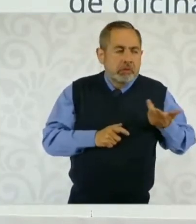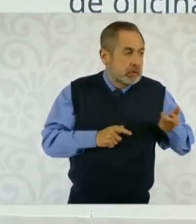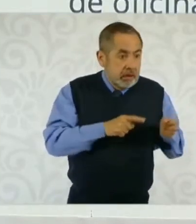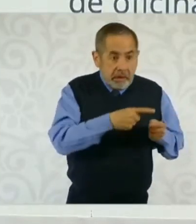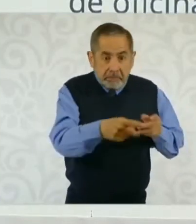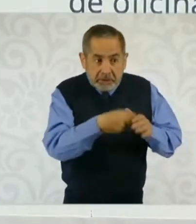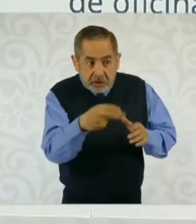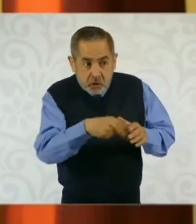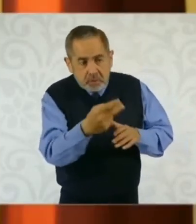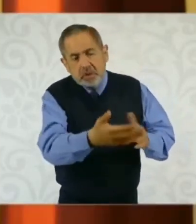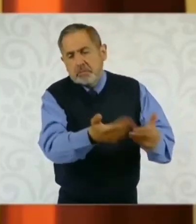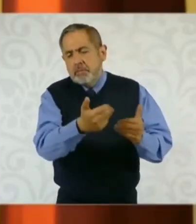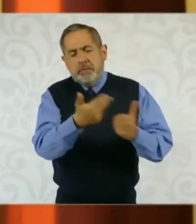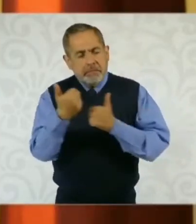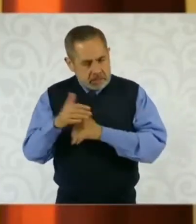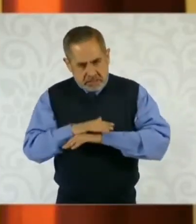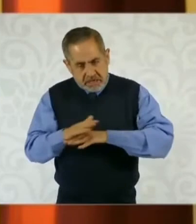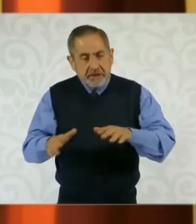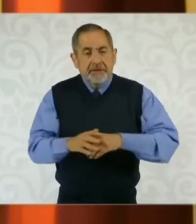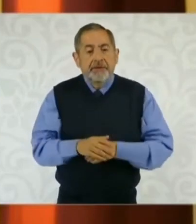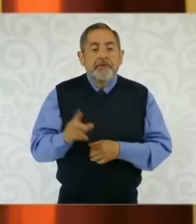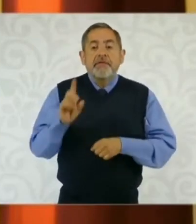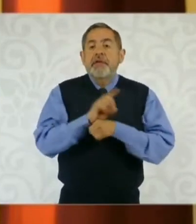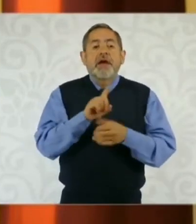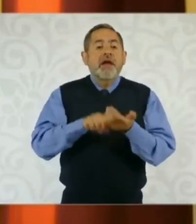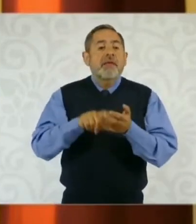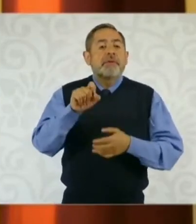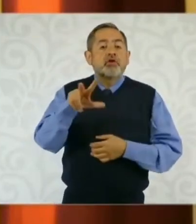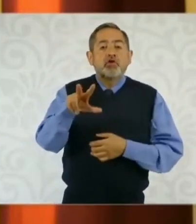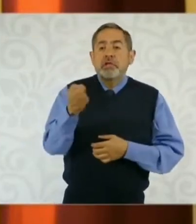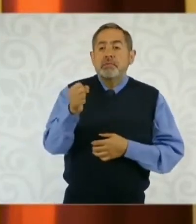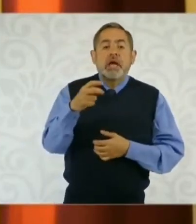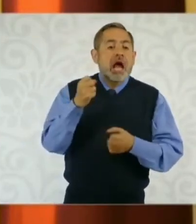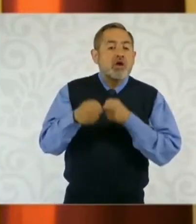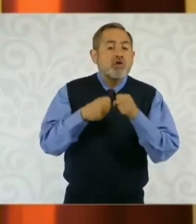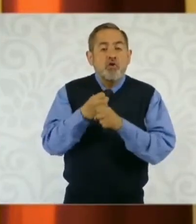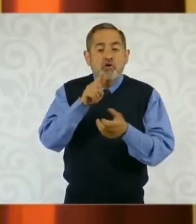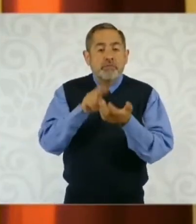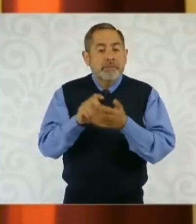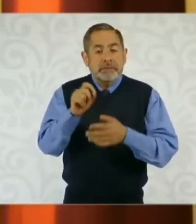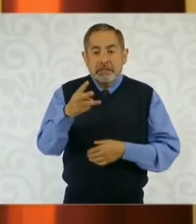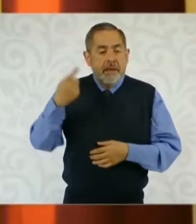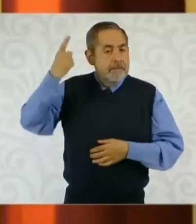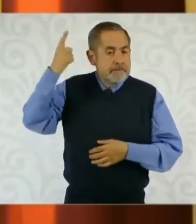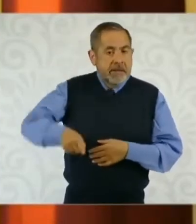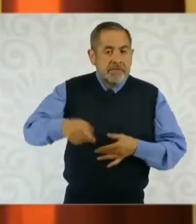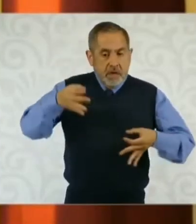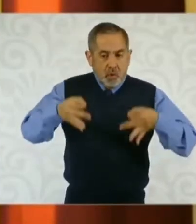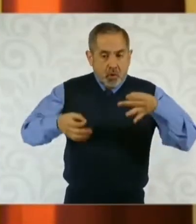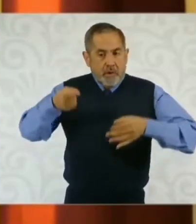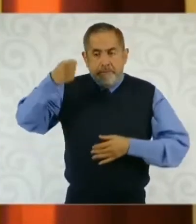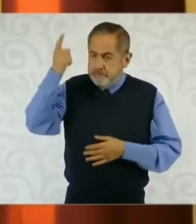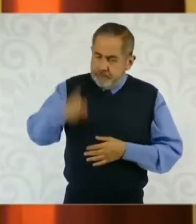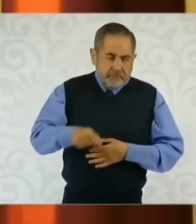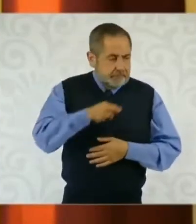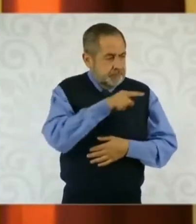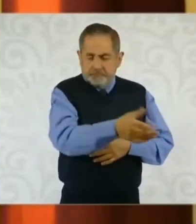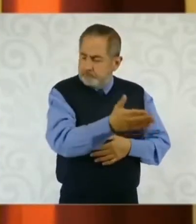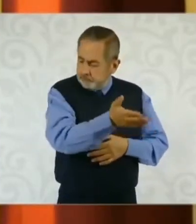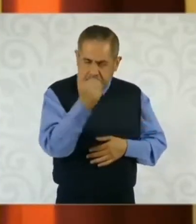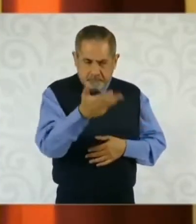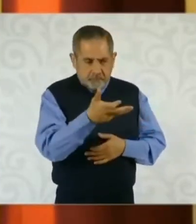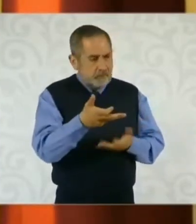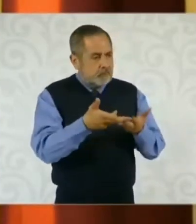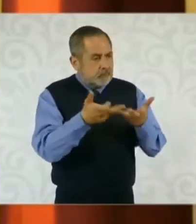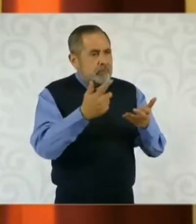ocurrió a fines del 2023. El 28 de septiembre de 2023 se dio la orden de devolución de espacios otorgados en